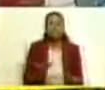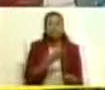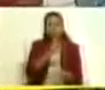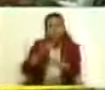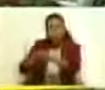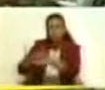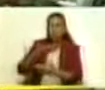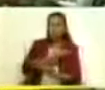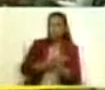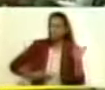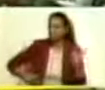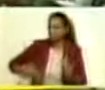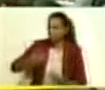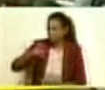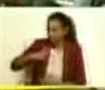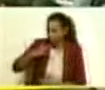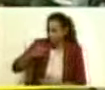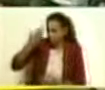presidente,